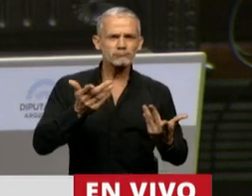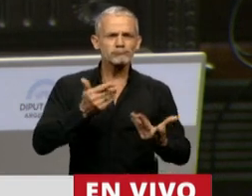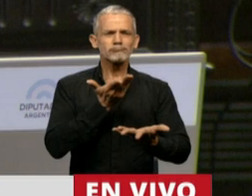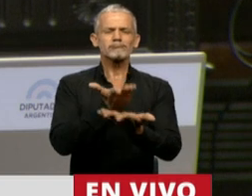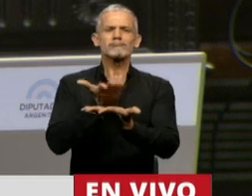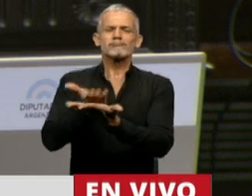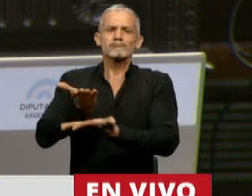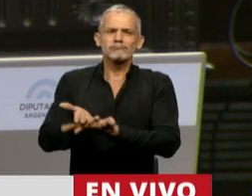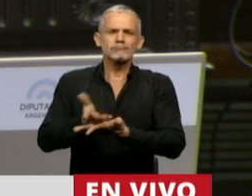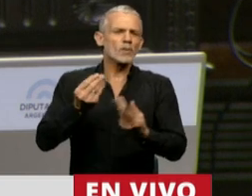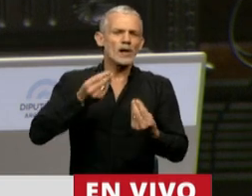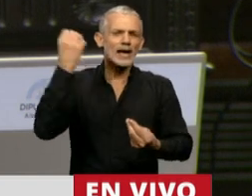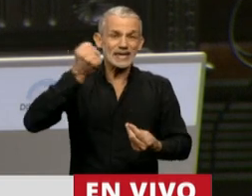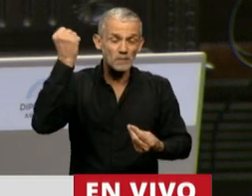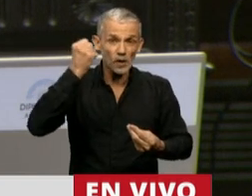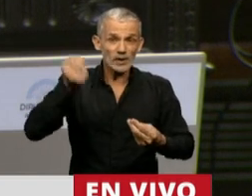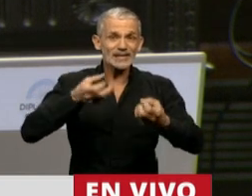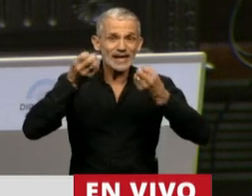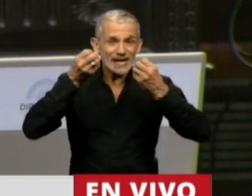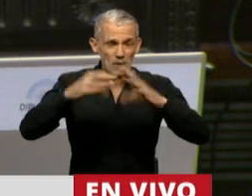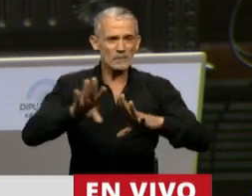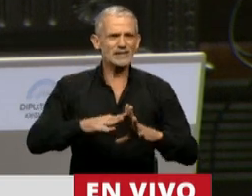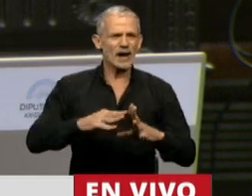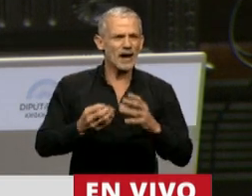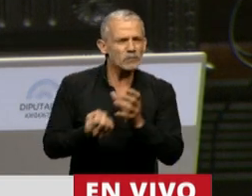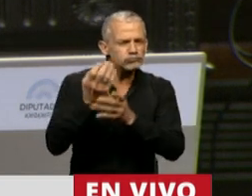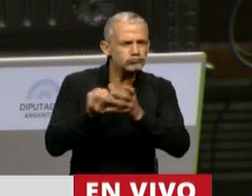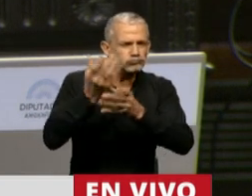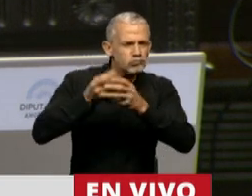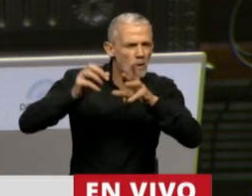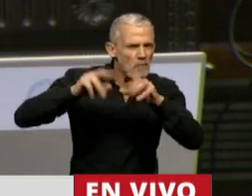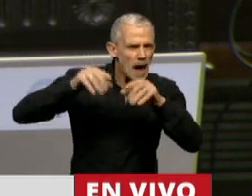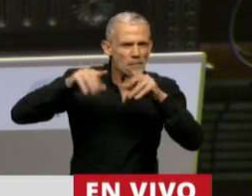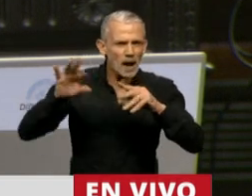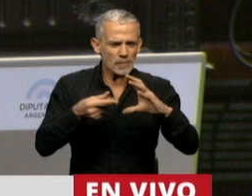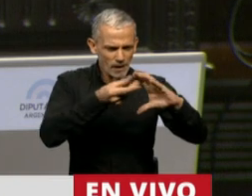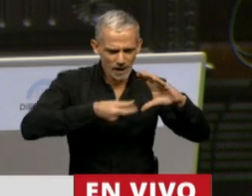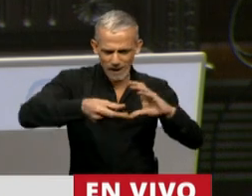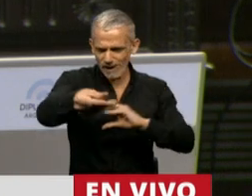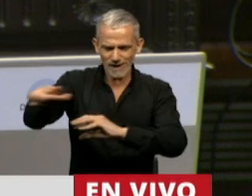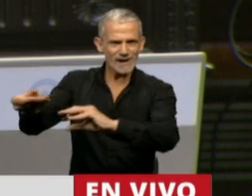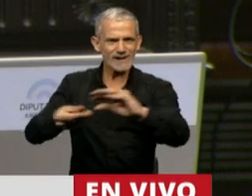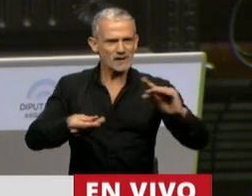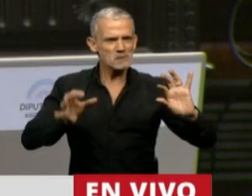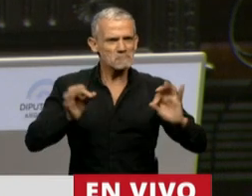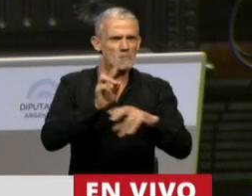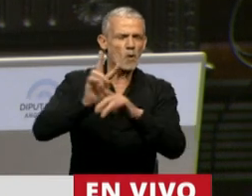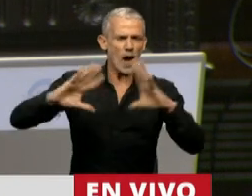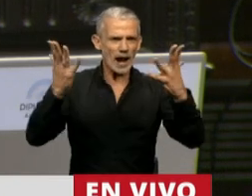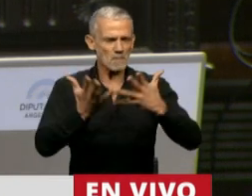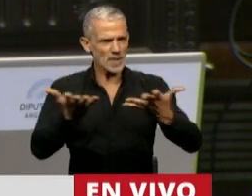plantea la importancia de empezar a generar políticas redistributivas políticas